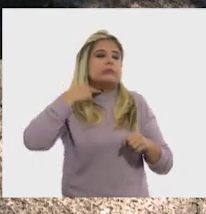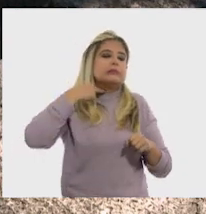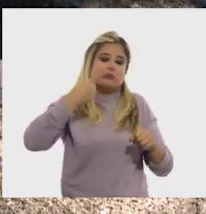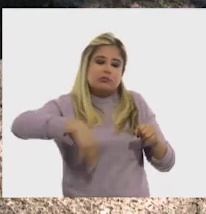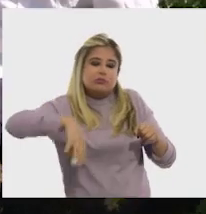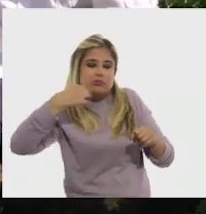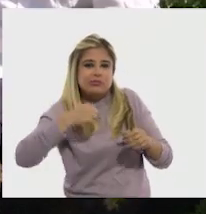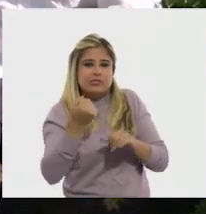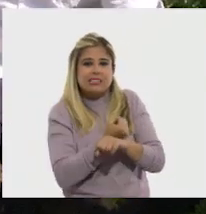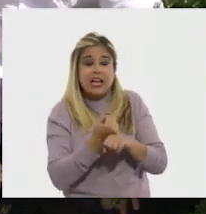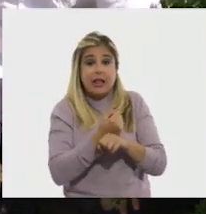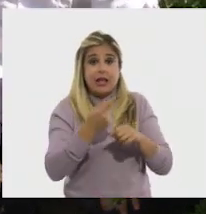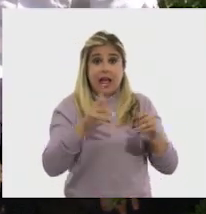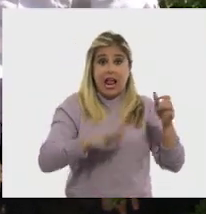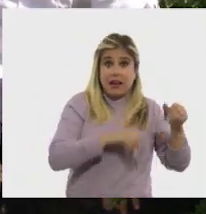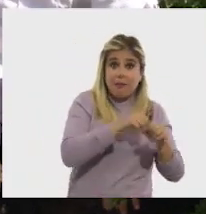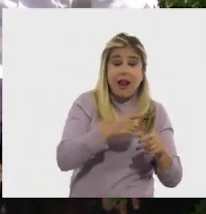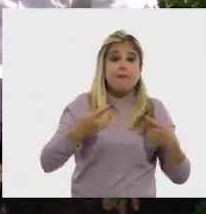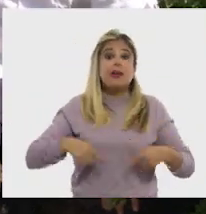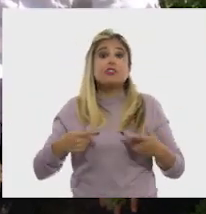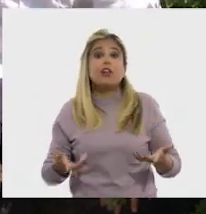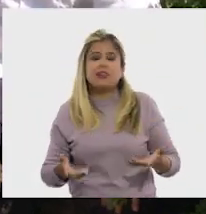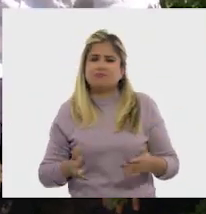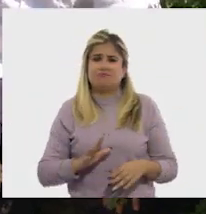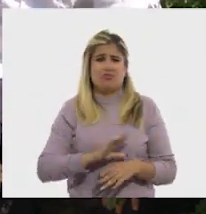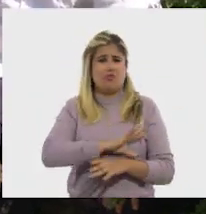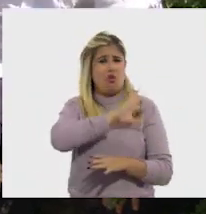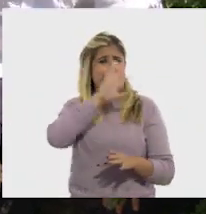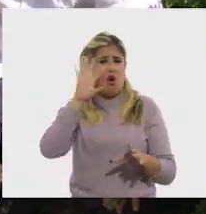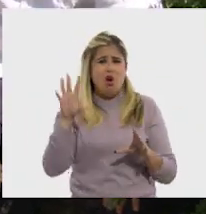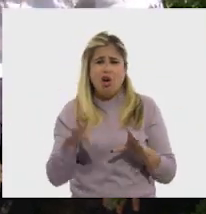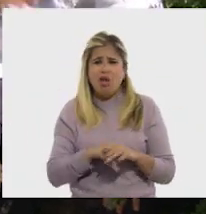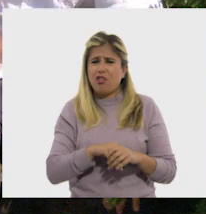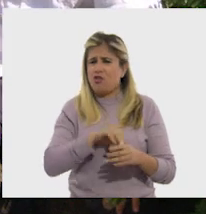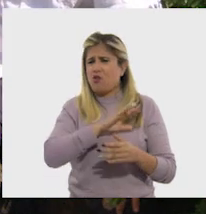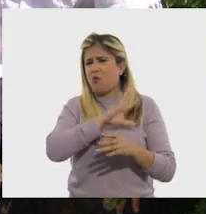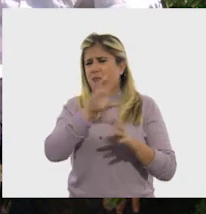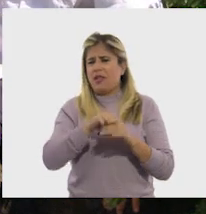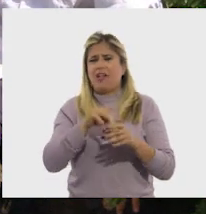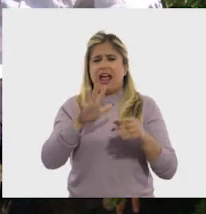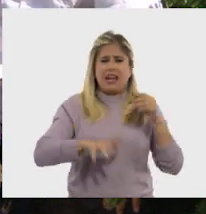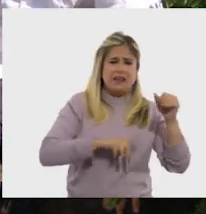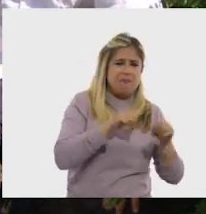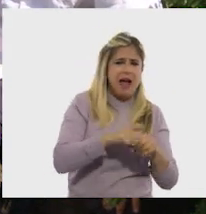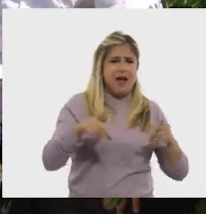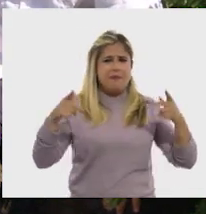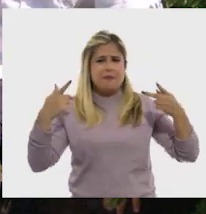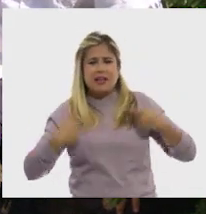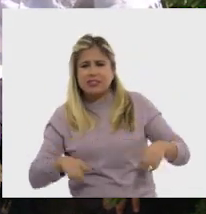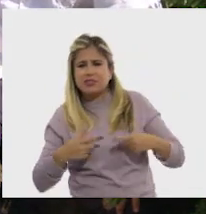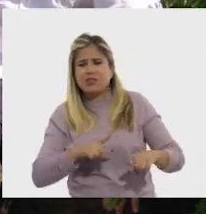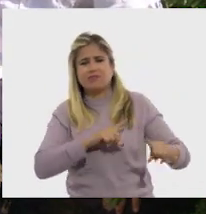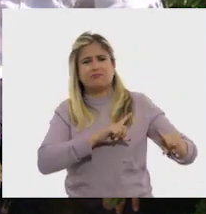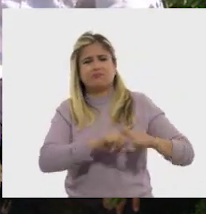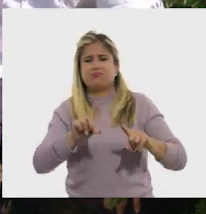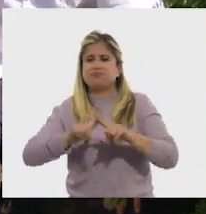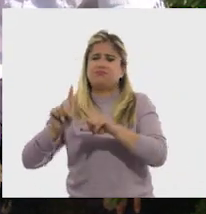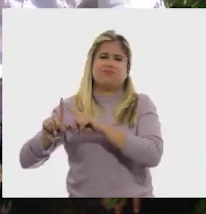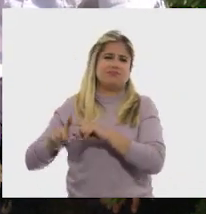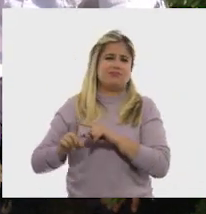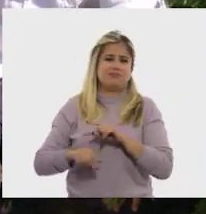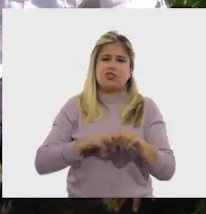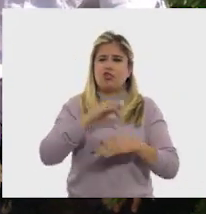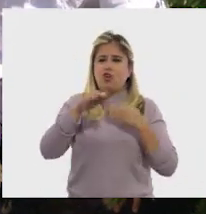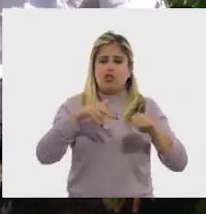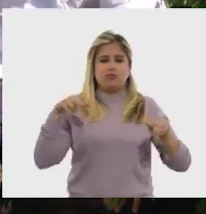¿Seres humanos o animales? No, de todo, sí, Ok. sí, de todo. En las escrituras y en todos los demás datos que dejaron, Sí. que